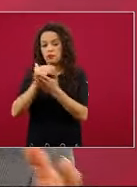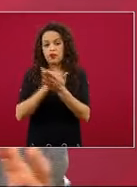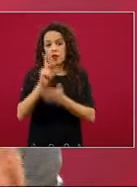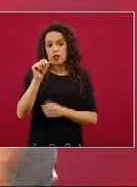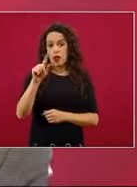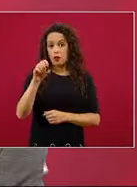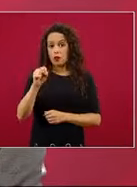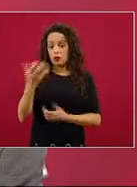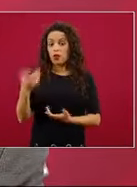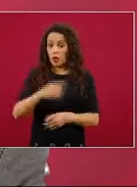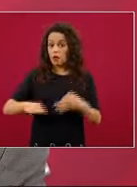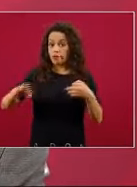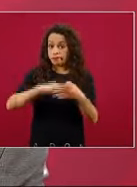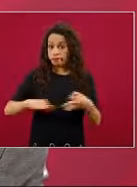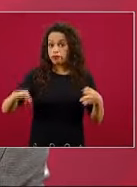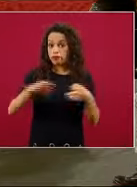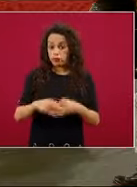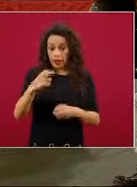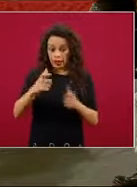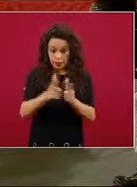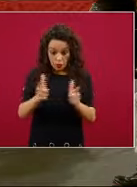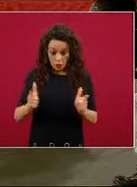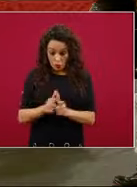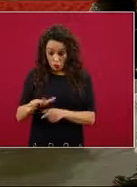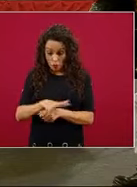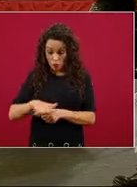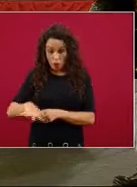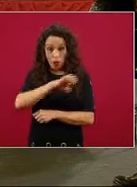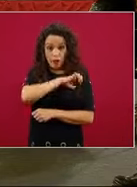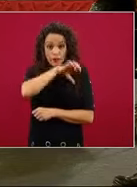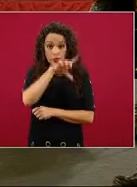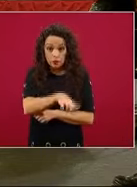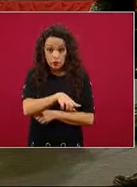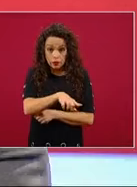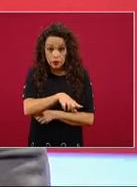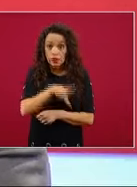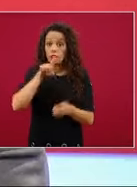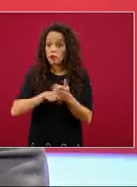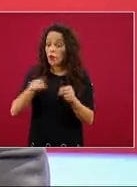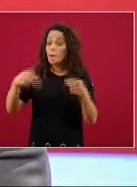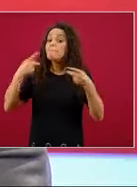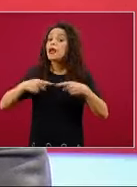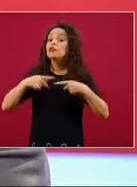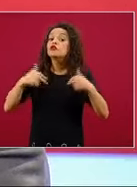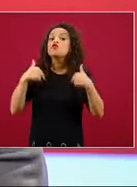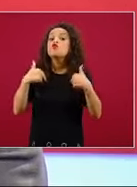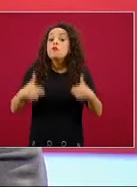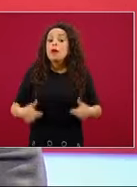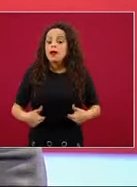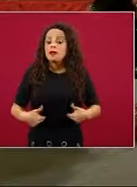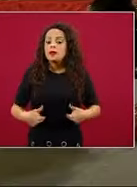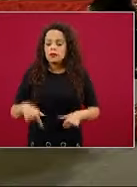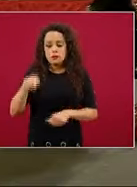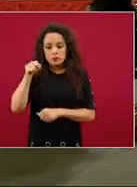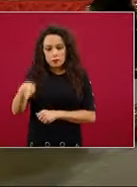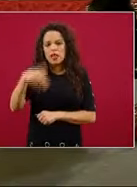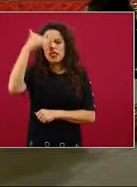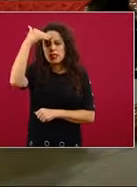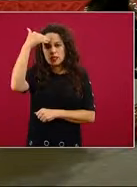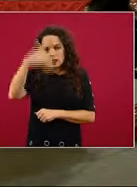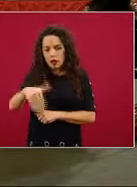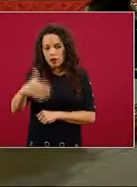continuamente, ese grupo humano de especialistas son los únicos que conocen qué está pasando en